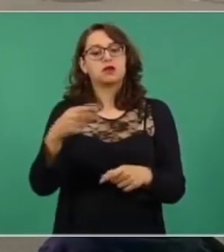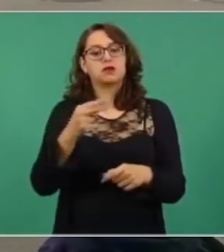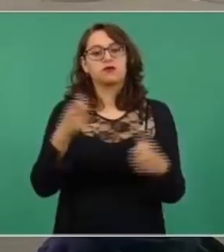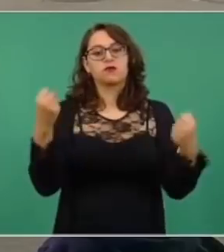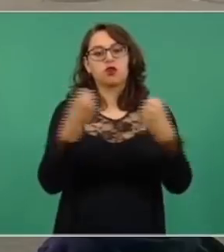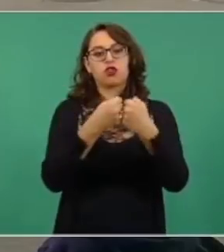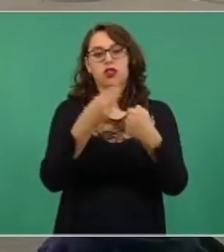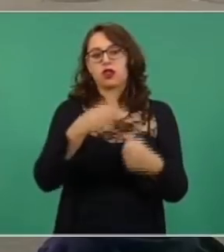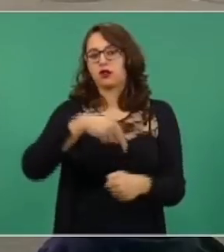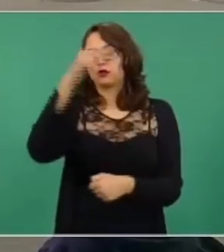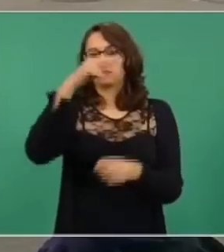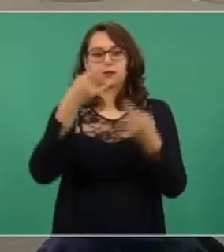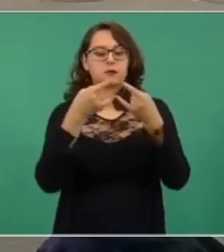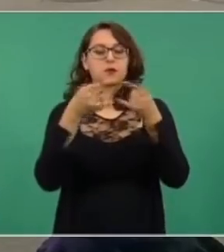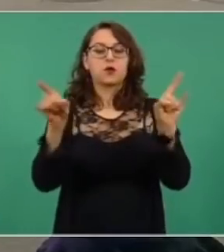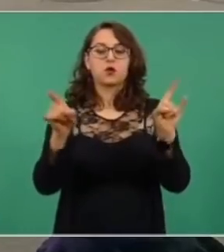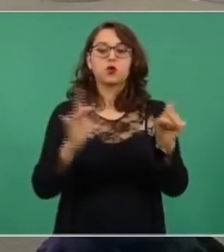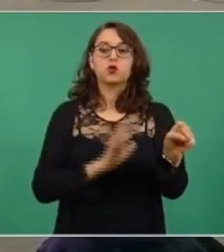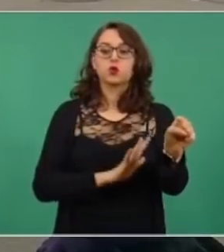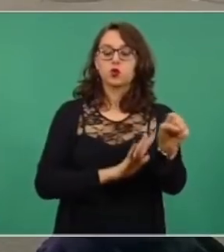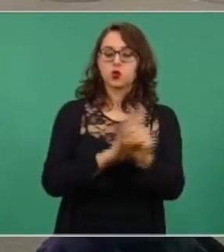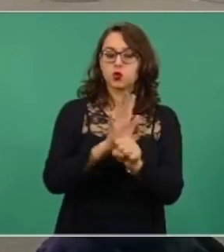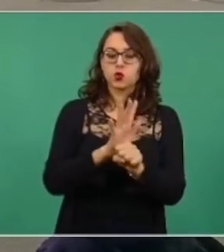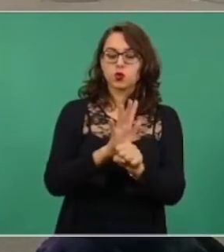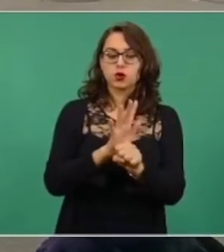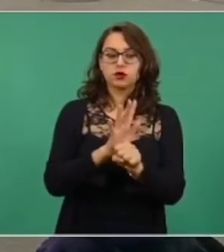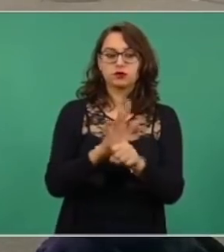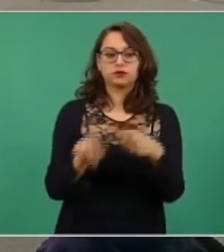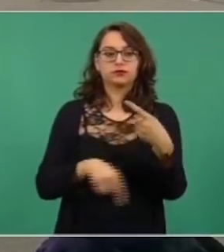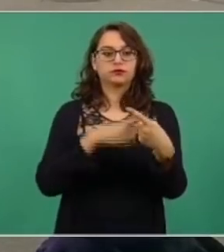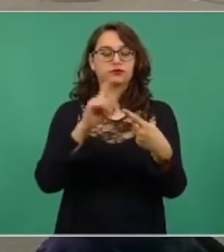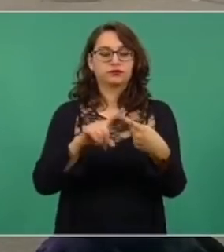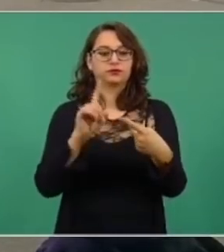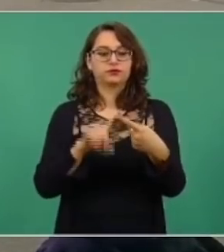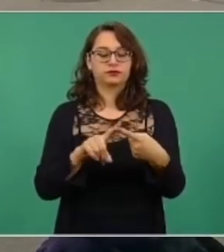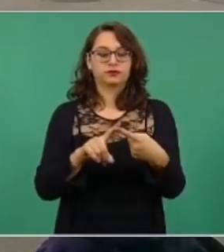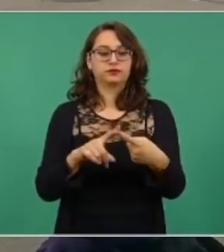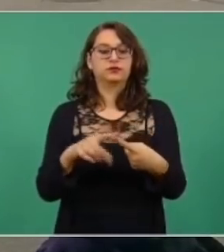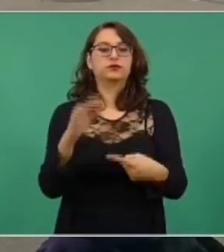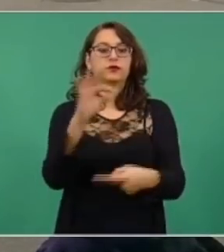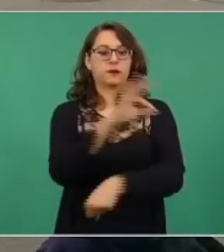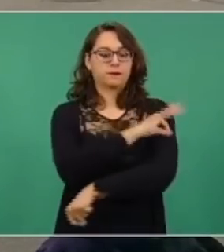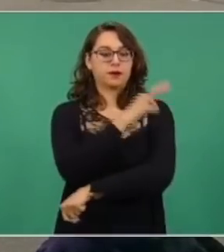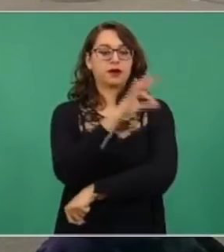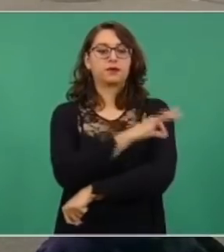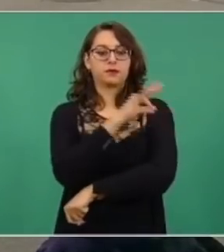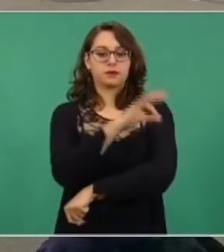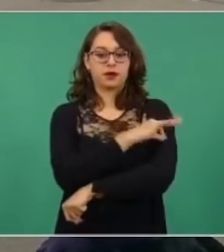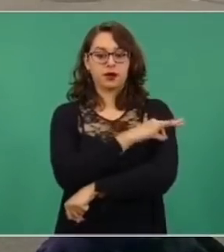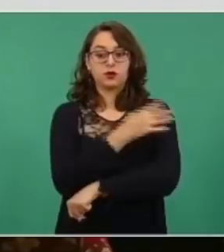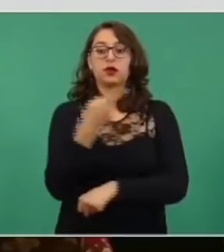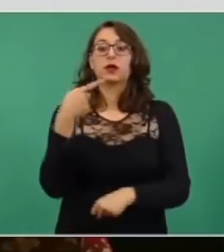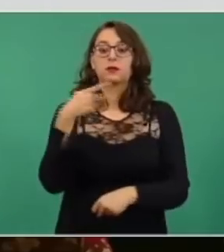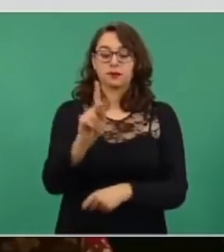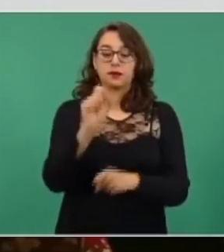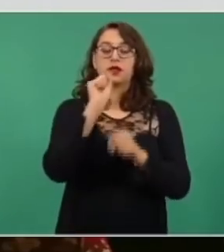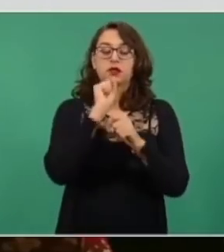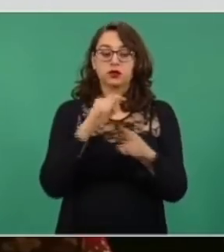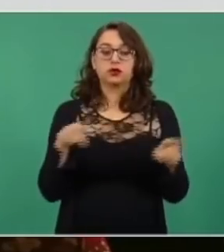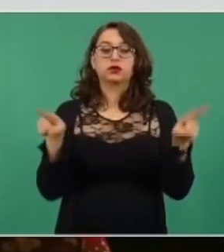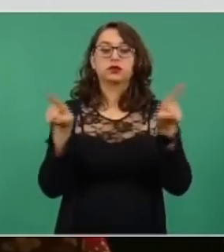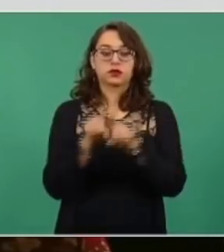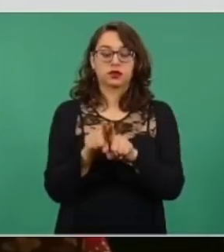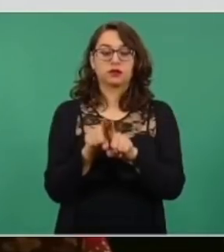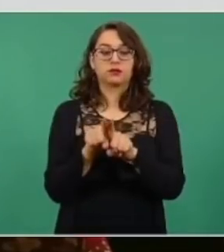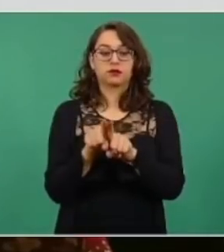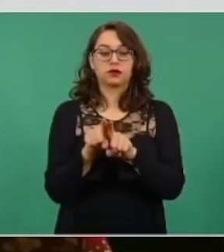norte, y tiene que ver con la vacunación en la frontera norte, pero también con el